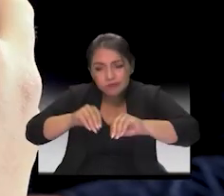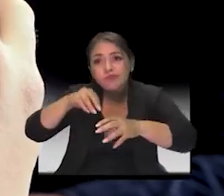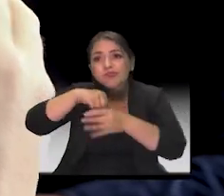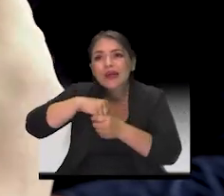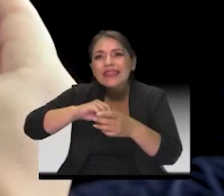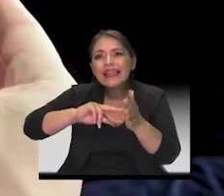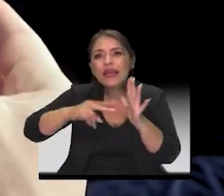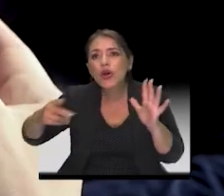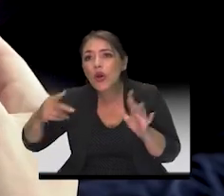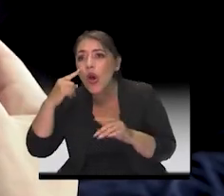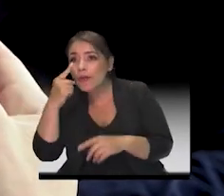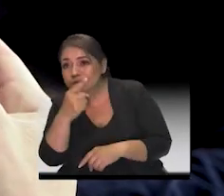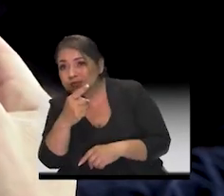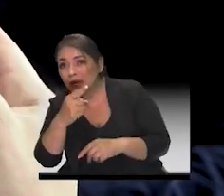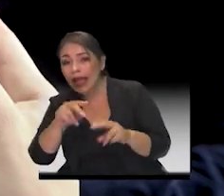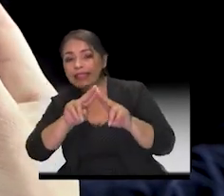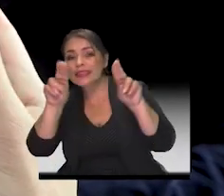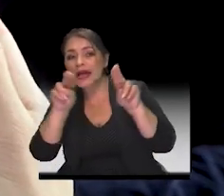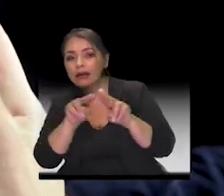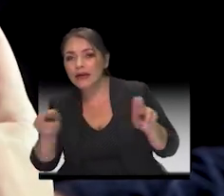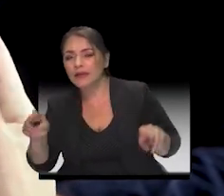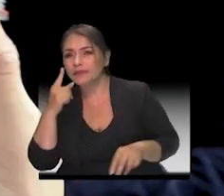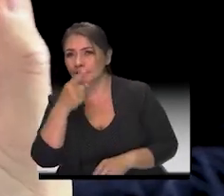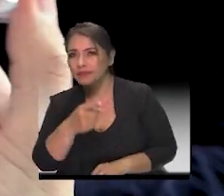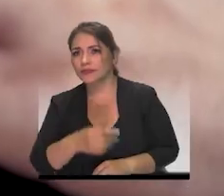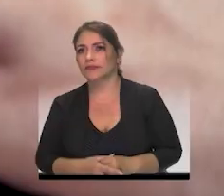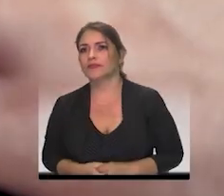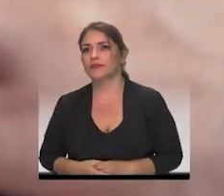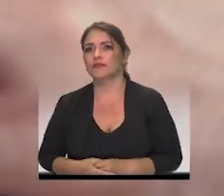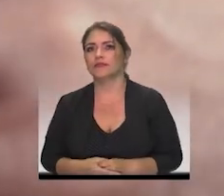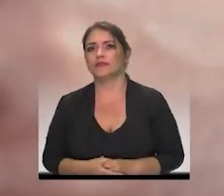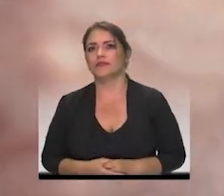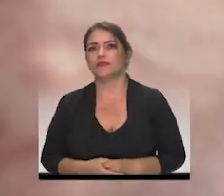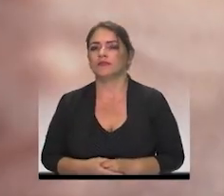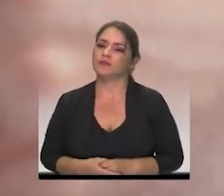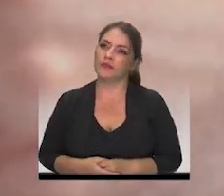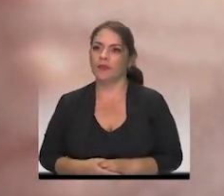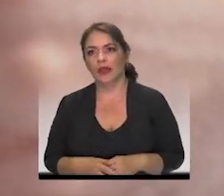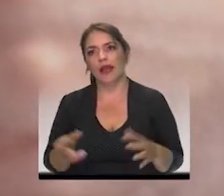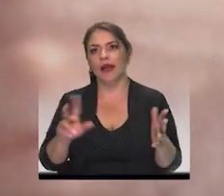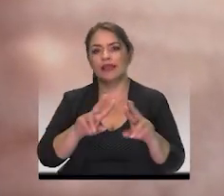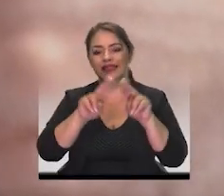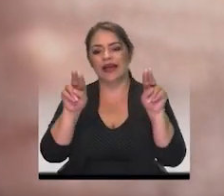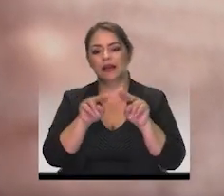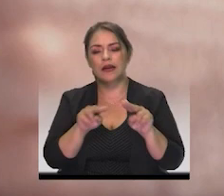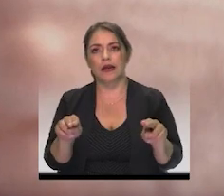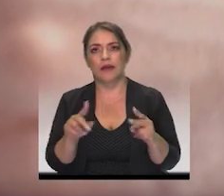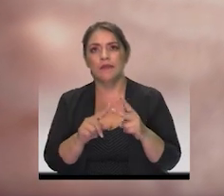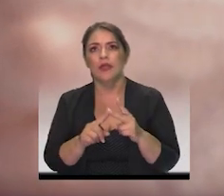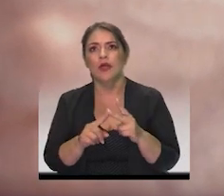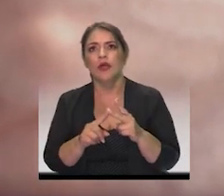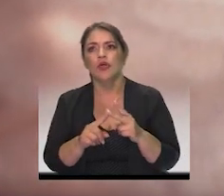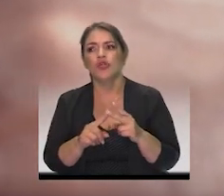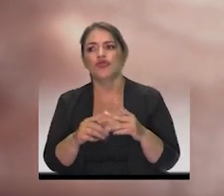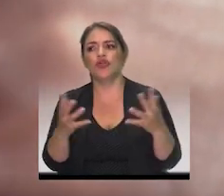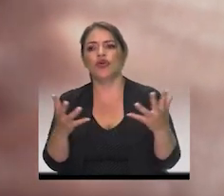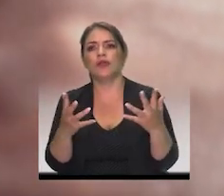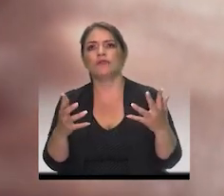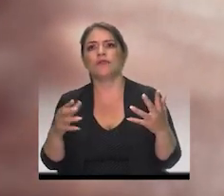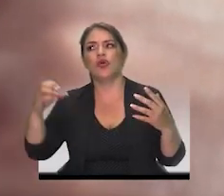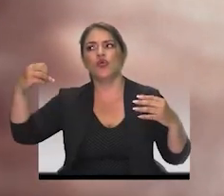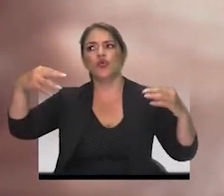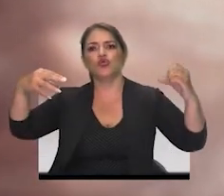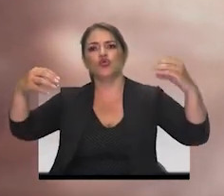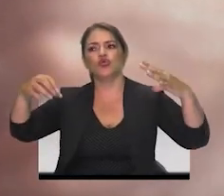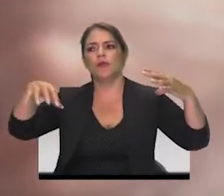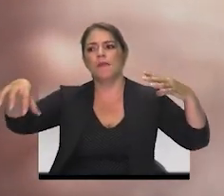podemos conectar a internet y por medio y vía de internet podemos ubicar geográficamente las